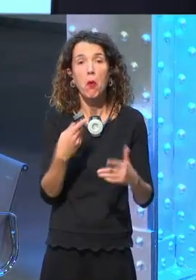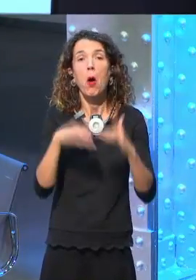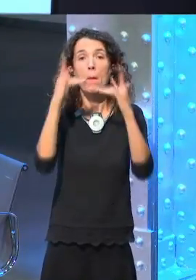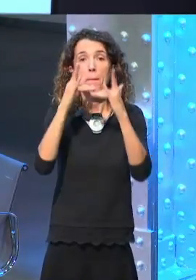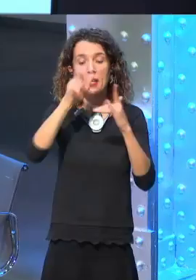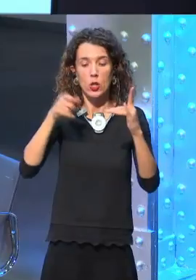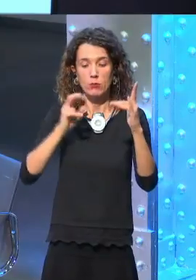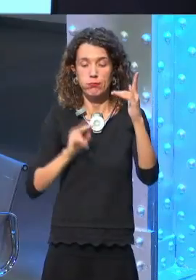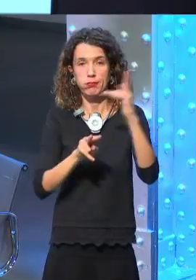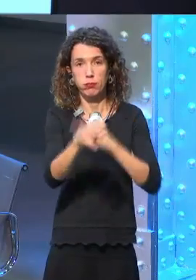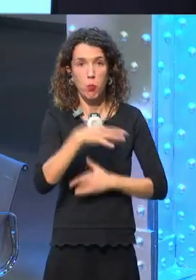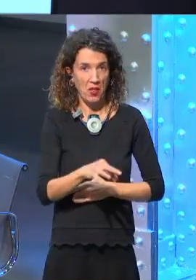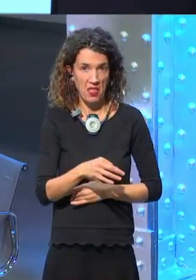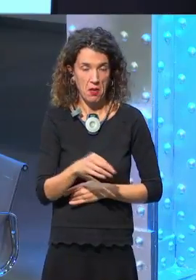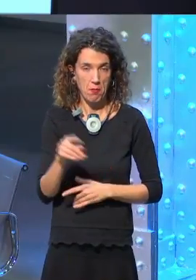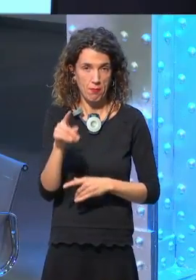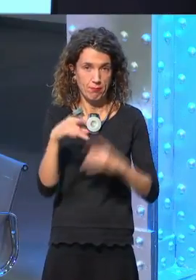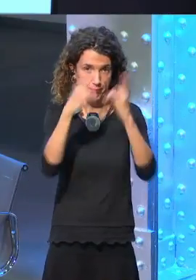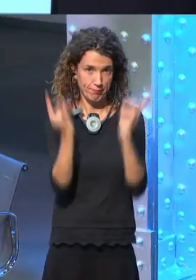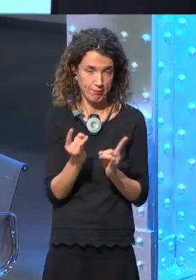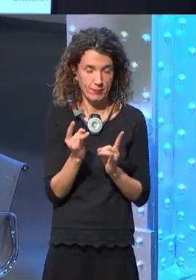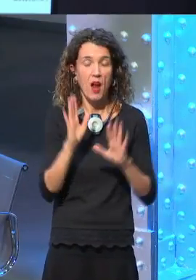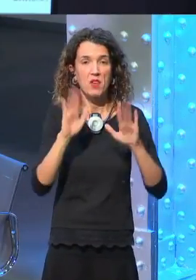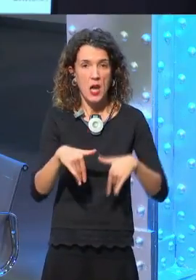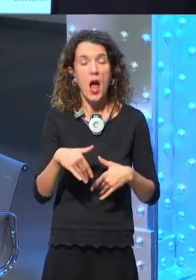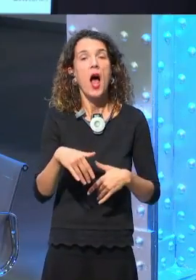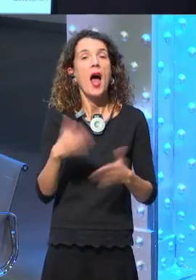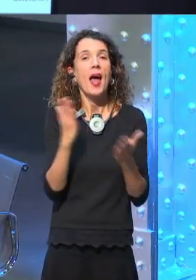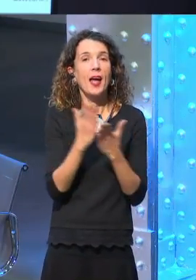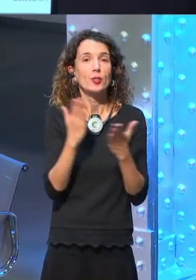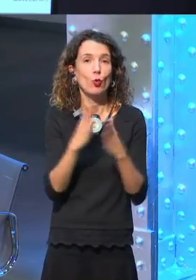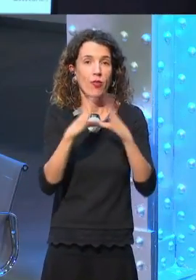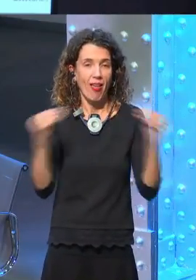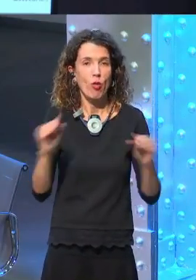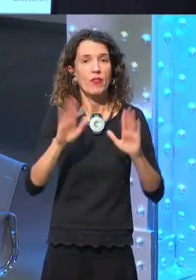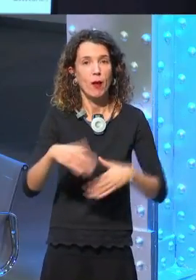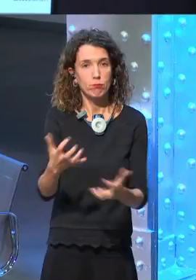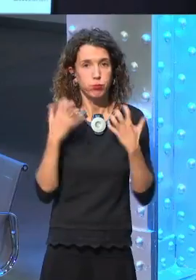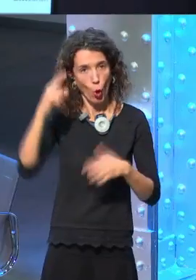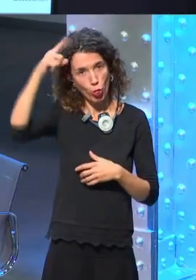por el puente. Y estos estudiantes consiguieron su doctorado con este proyecto.